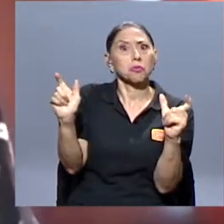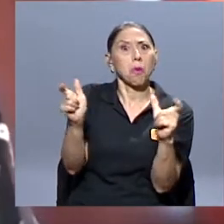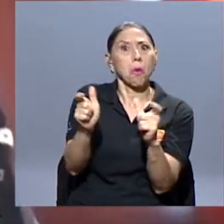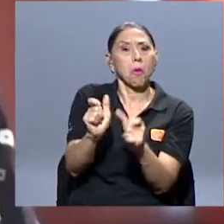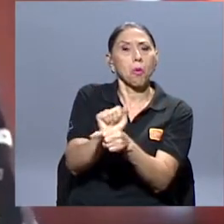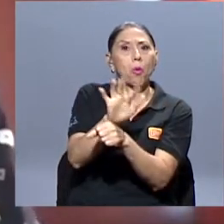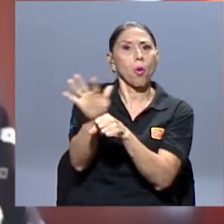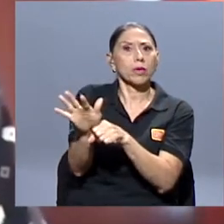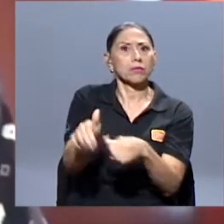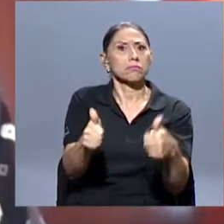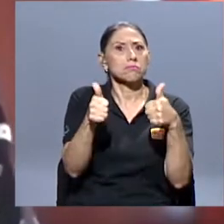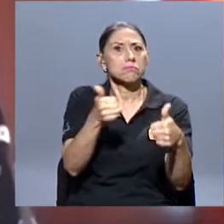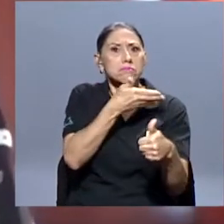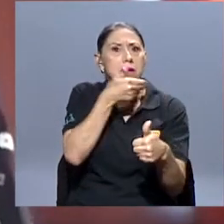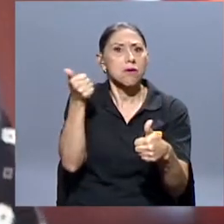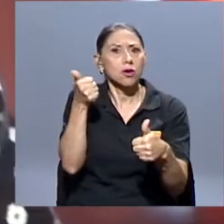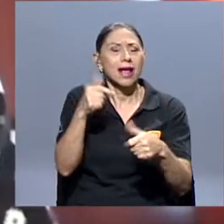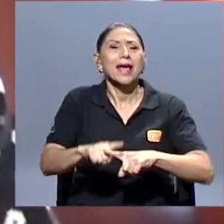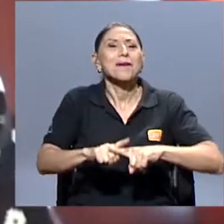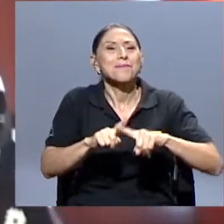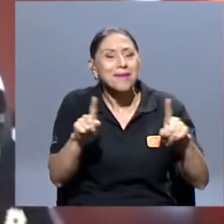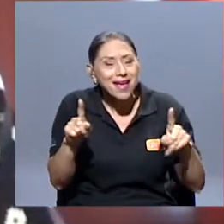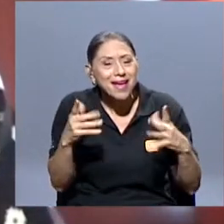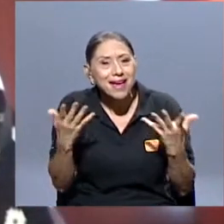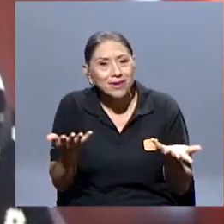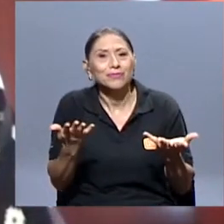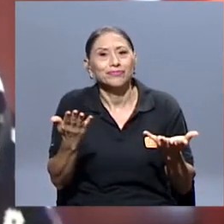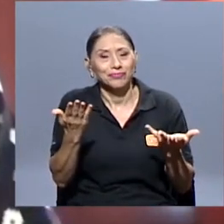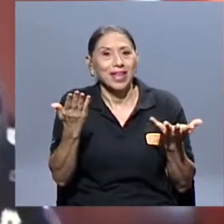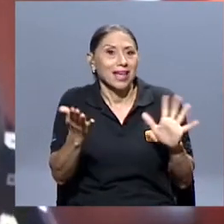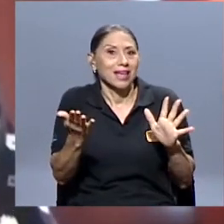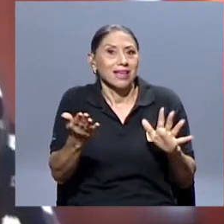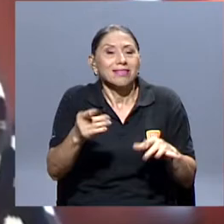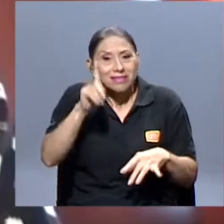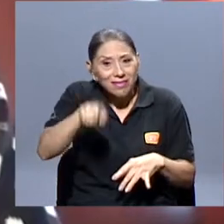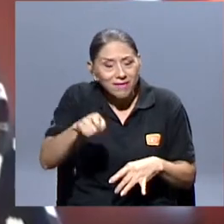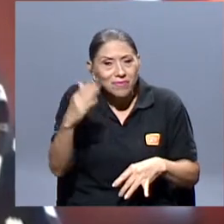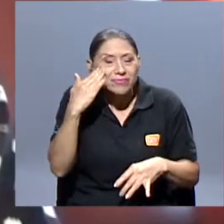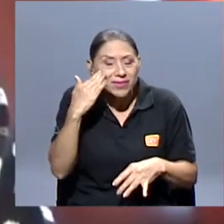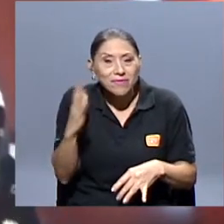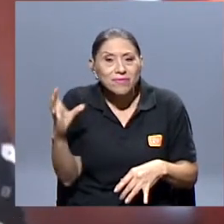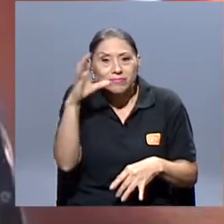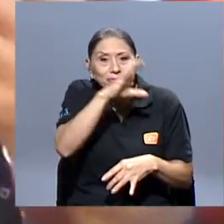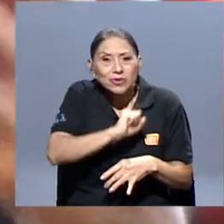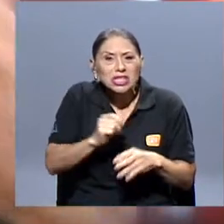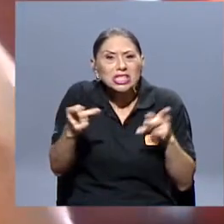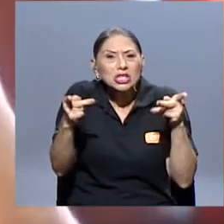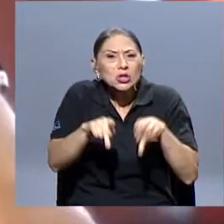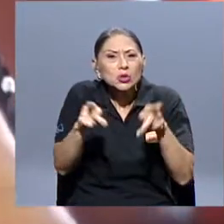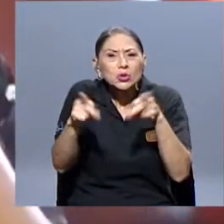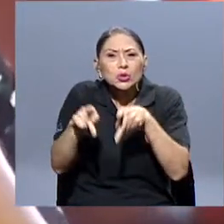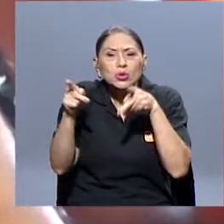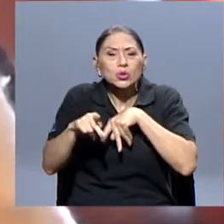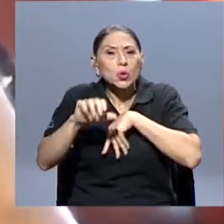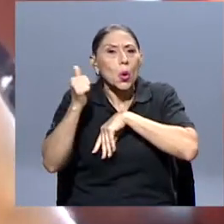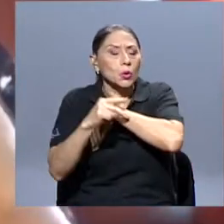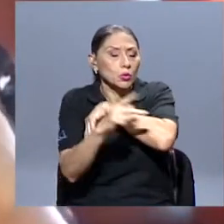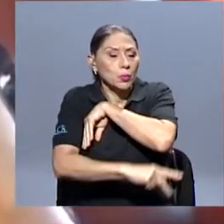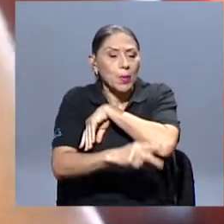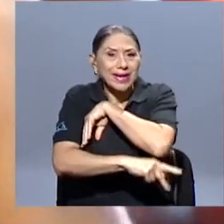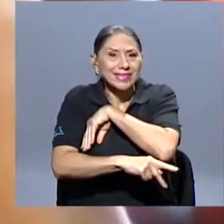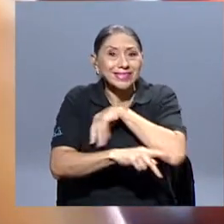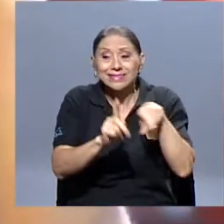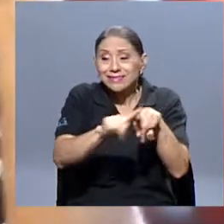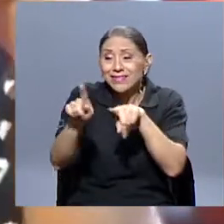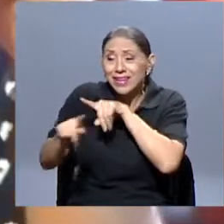otro país, pero no se puede desconocer ni no tener en cuenta lo que está sucediendo en otros países. Ahí donde tiene que haber esfuerzos coordinados